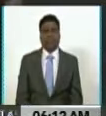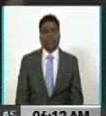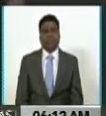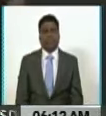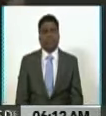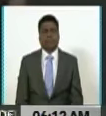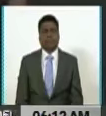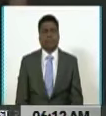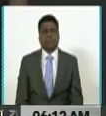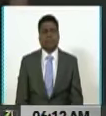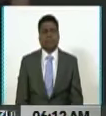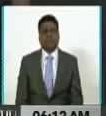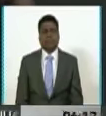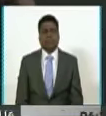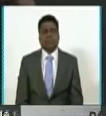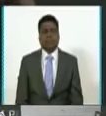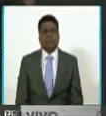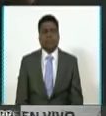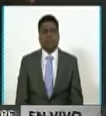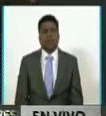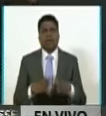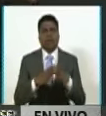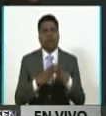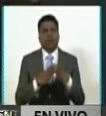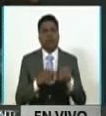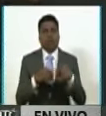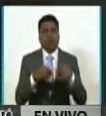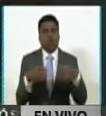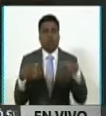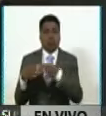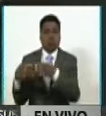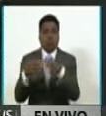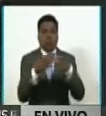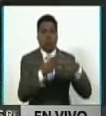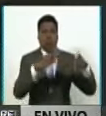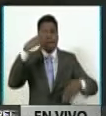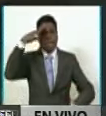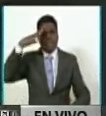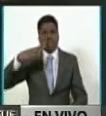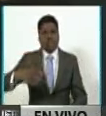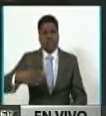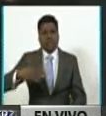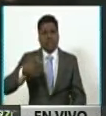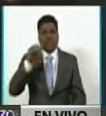Superiores, alternos, cadetes, tropas, músicos militares,